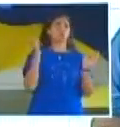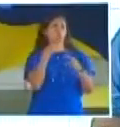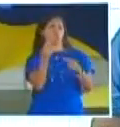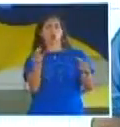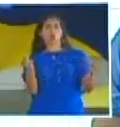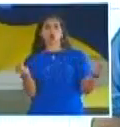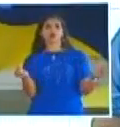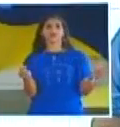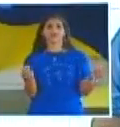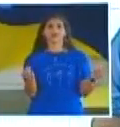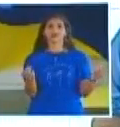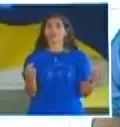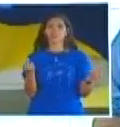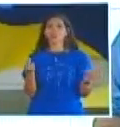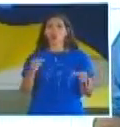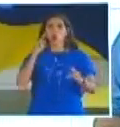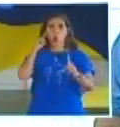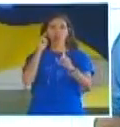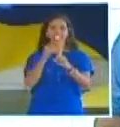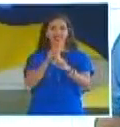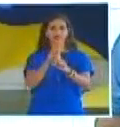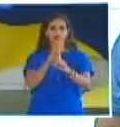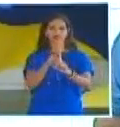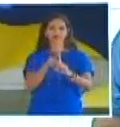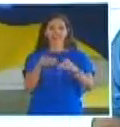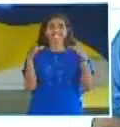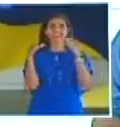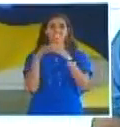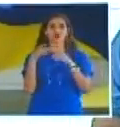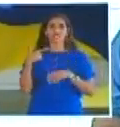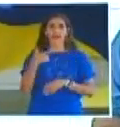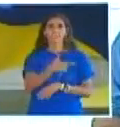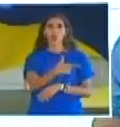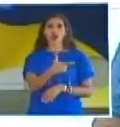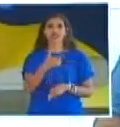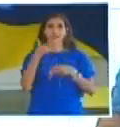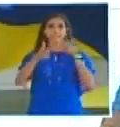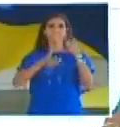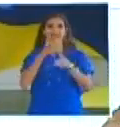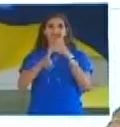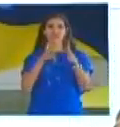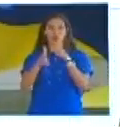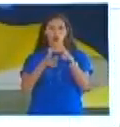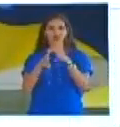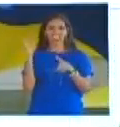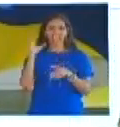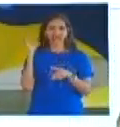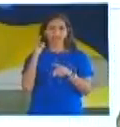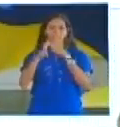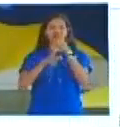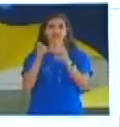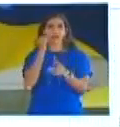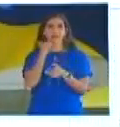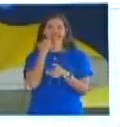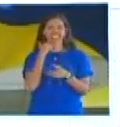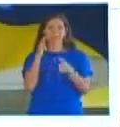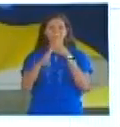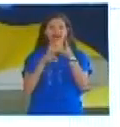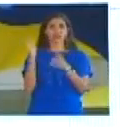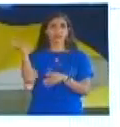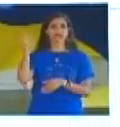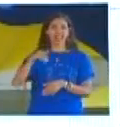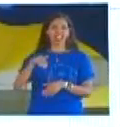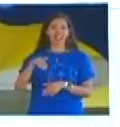no, concreto, compadre. Sector transporte, metro de Caracas, metro de Valencia, metro de Maracaibo,